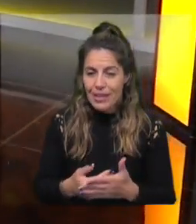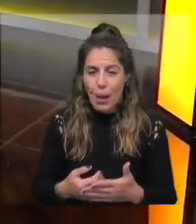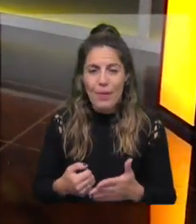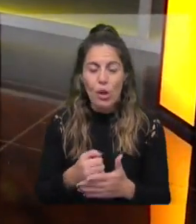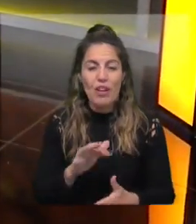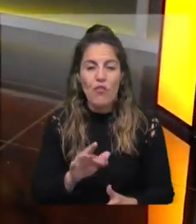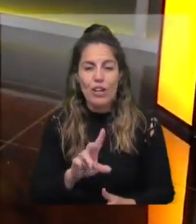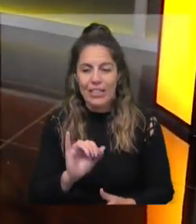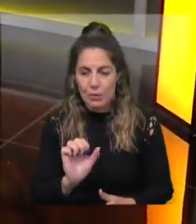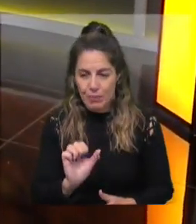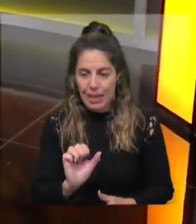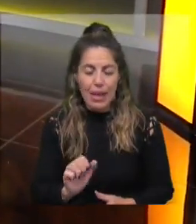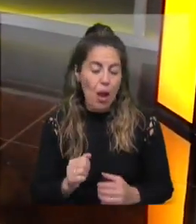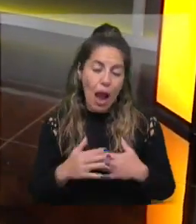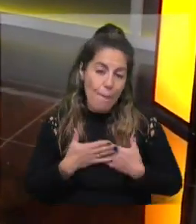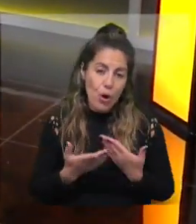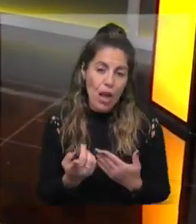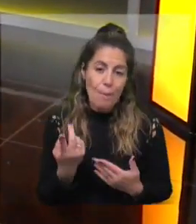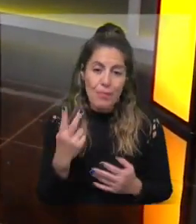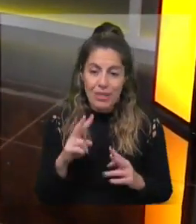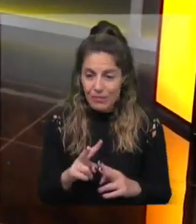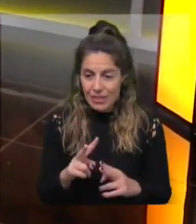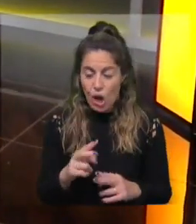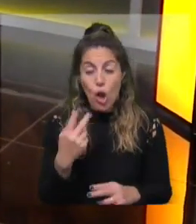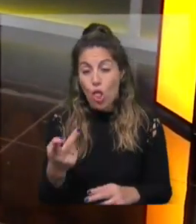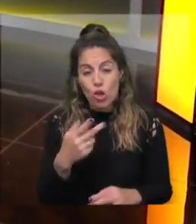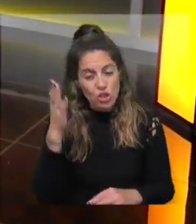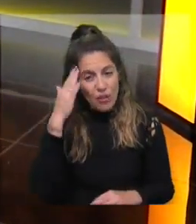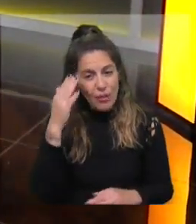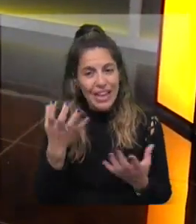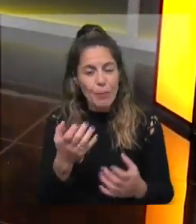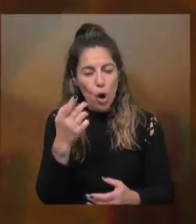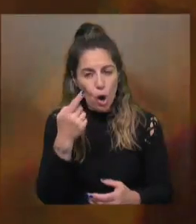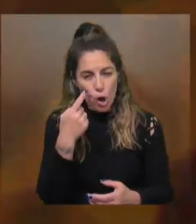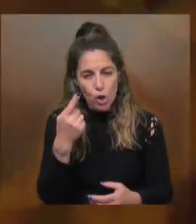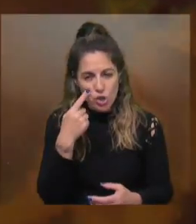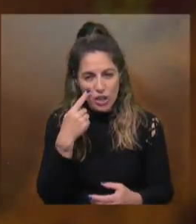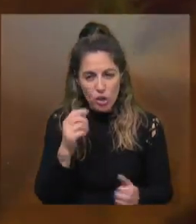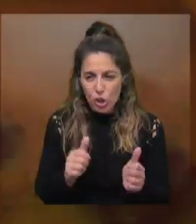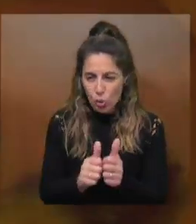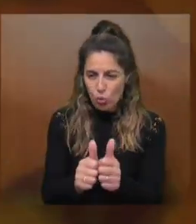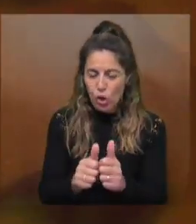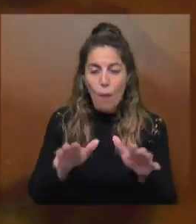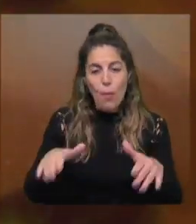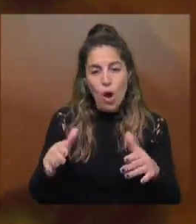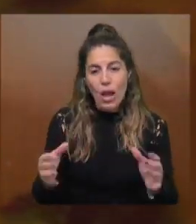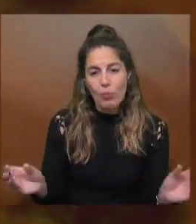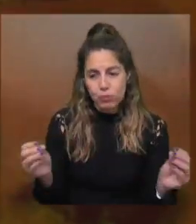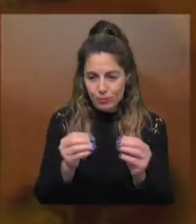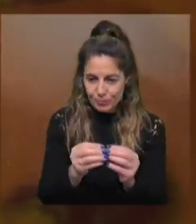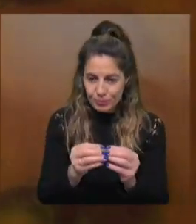Felipe. Fue amor a primera vista. Los dos supimos que queríamos conocernos y estar juntos, así que volamos unos metros y se consumó el